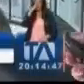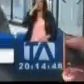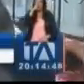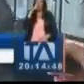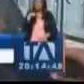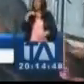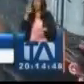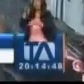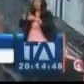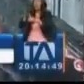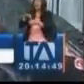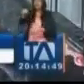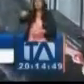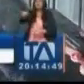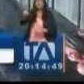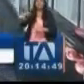votar